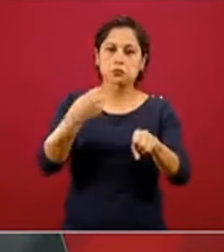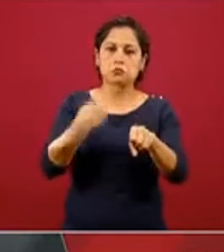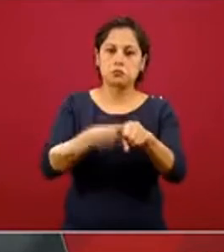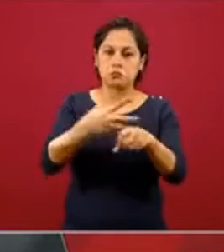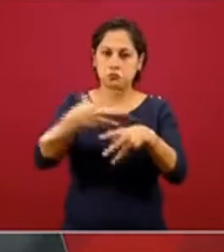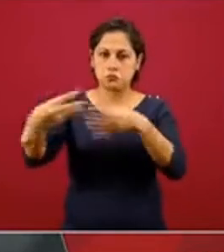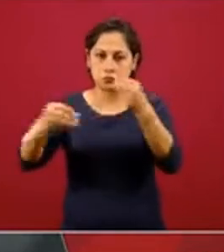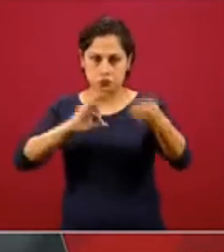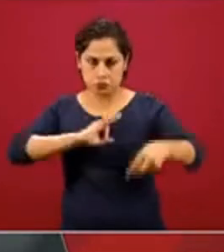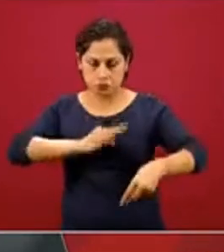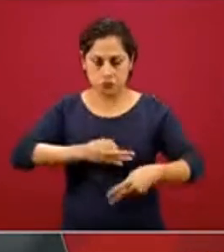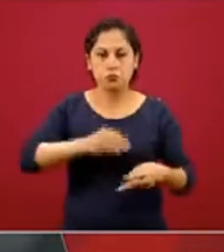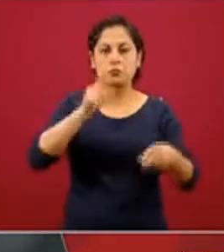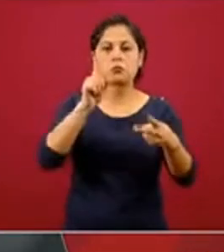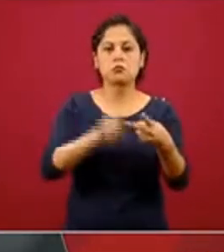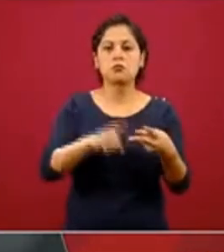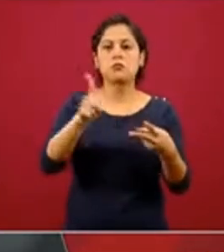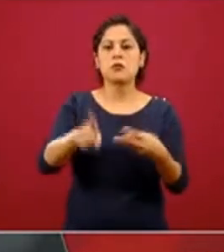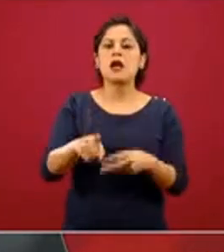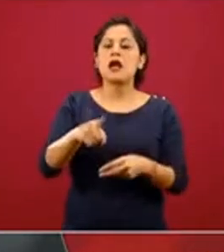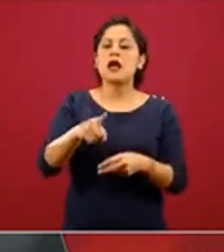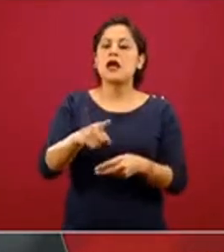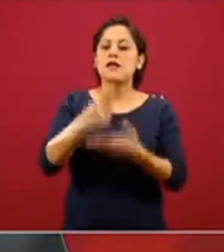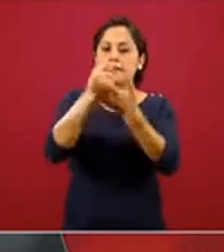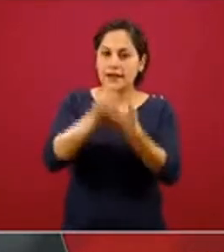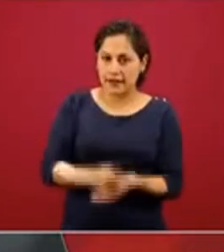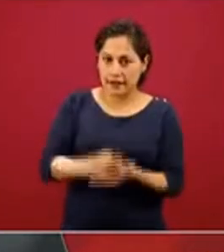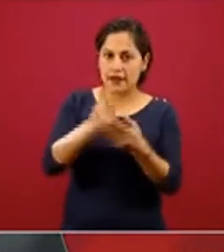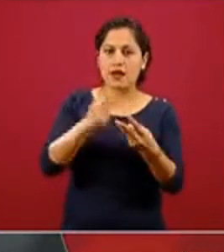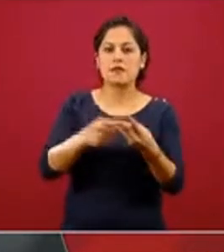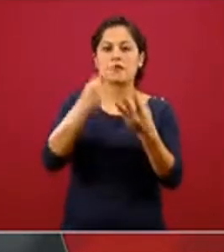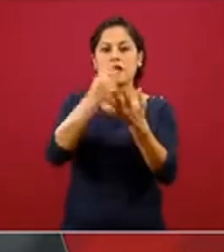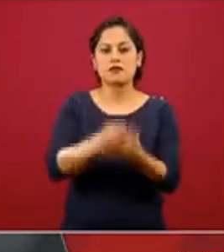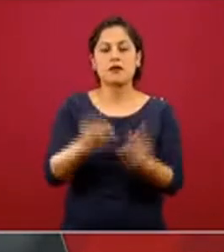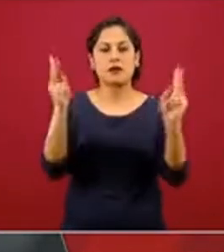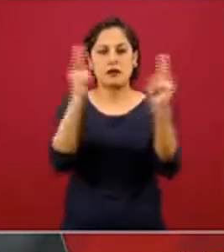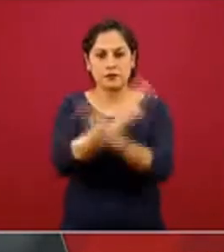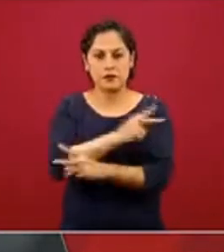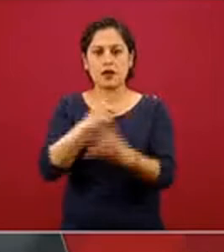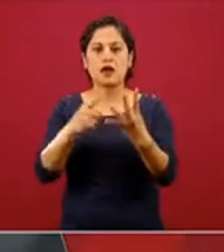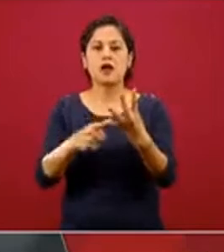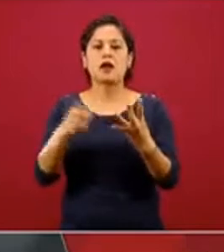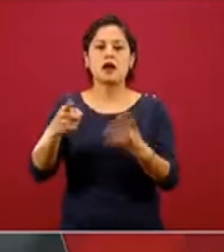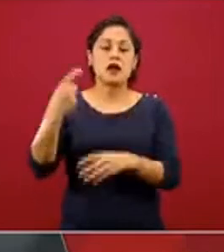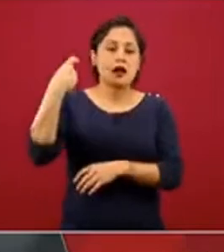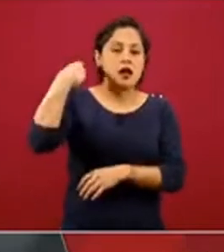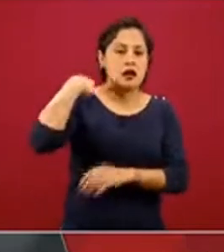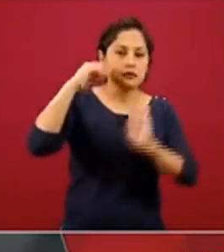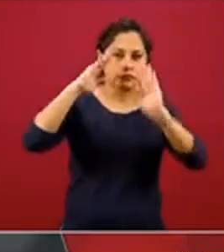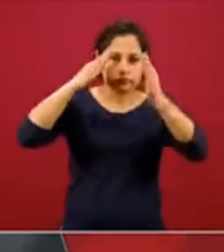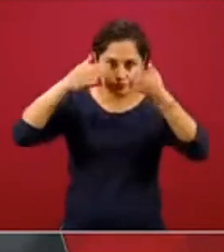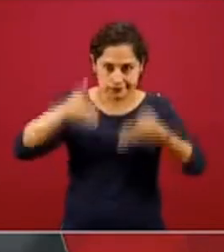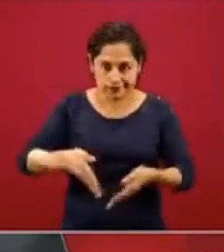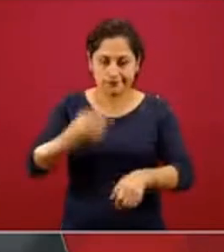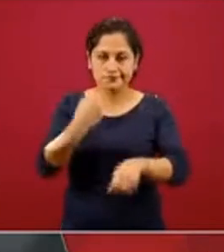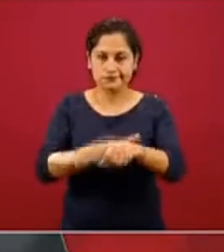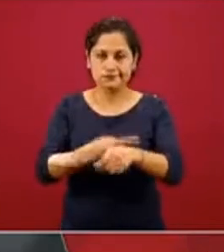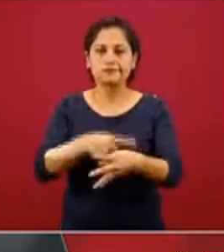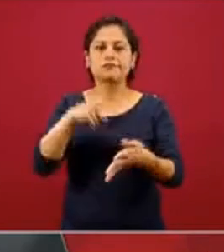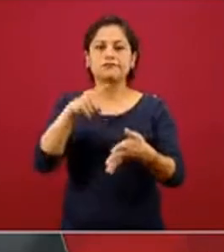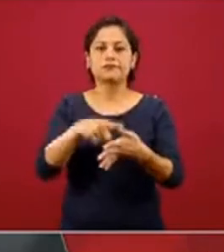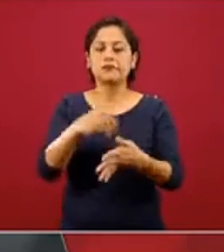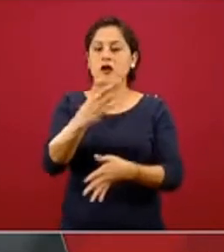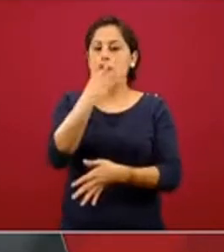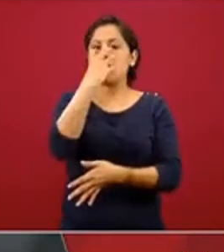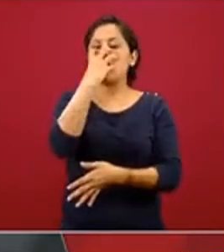crítica, especialistas en terapia intensiva, inhaloterapeutas, neumólogas y neumólogos, anestesiólogos y anestesiólogos, por